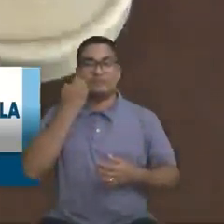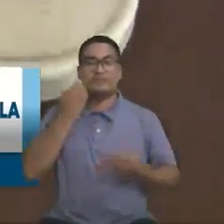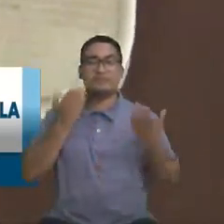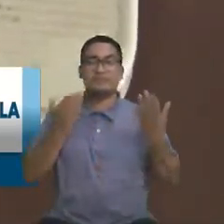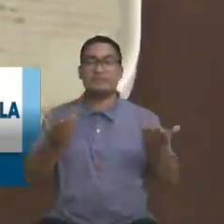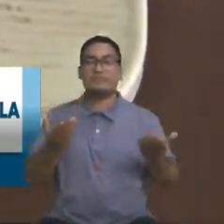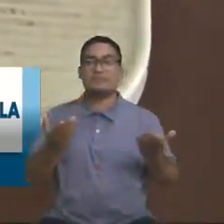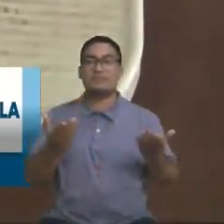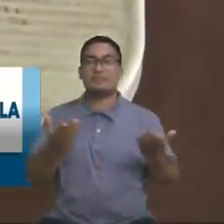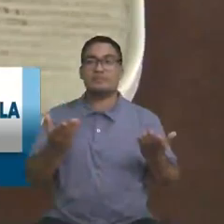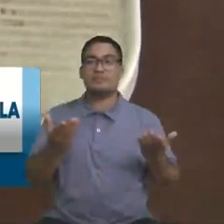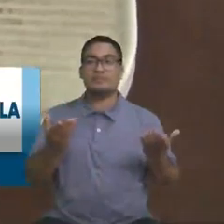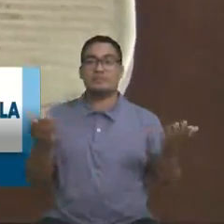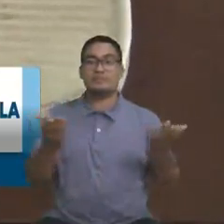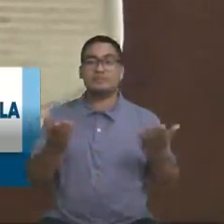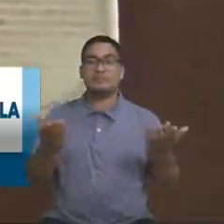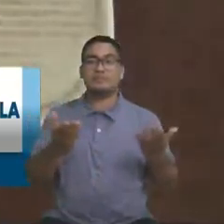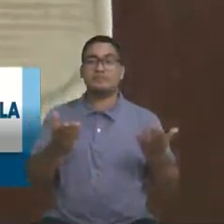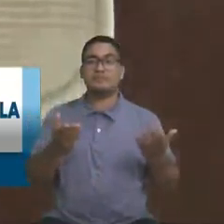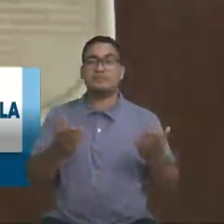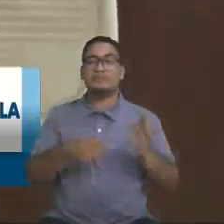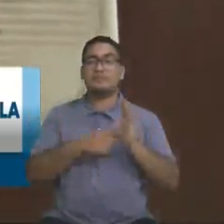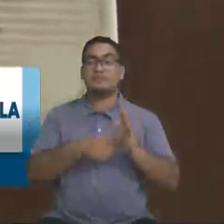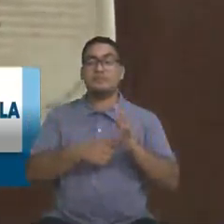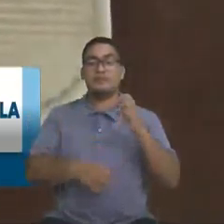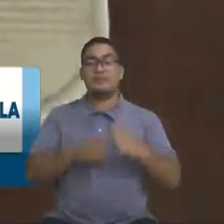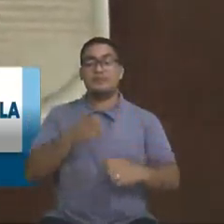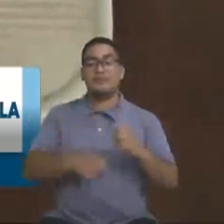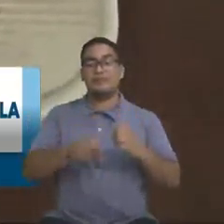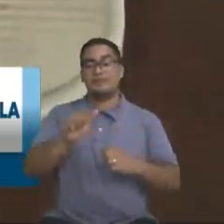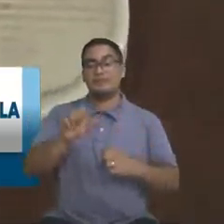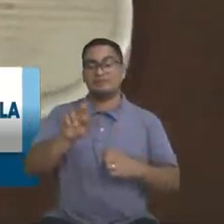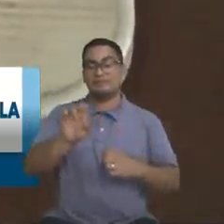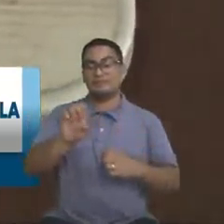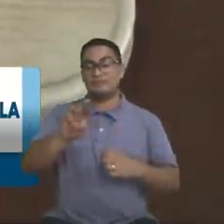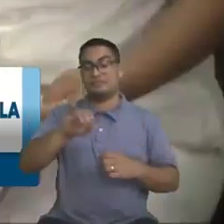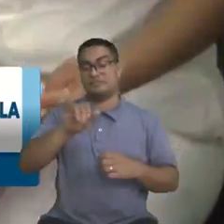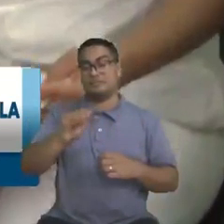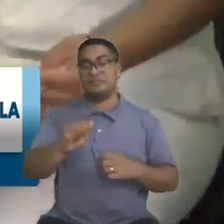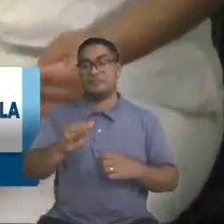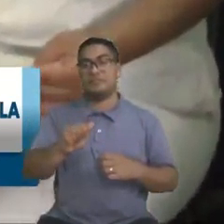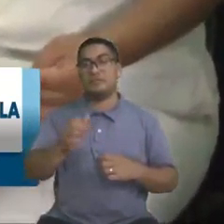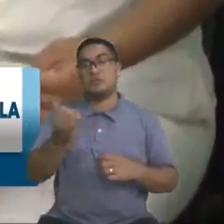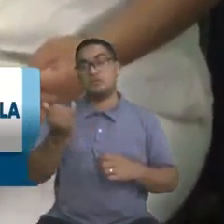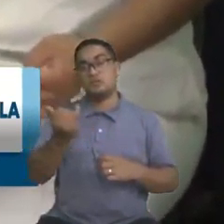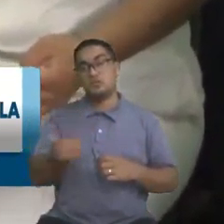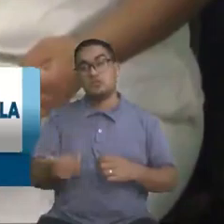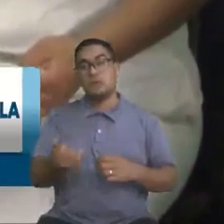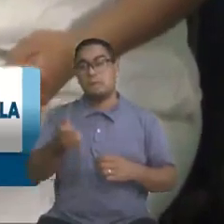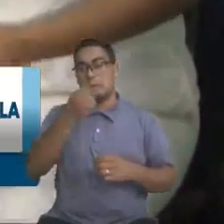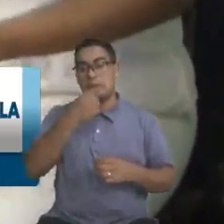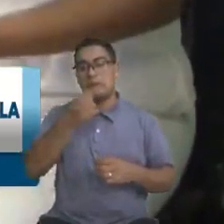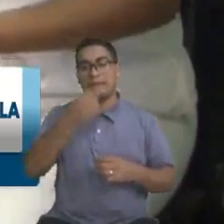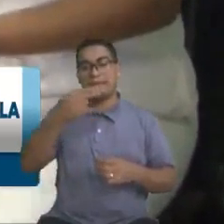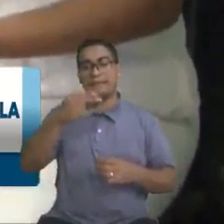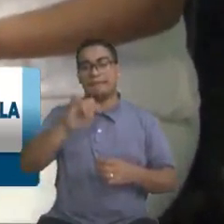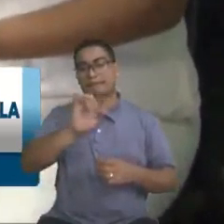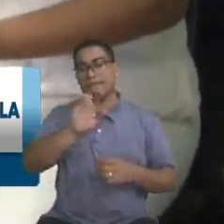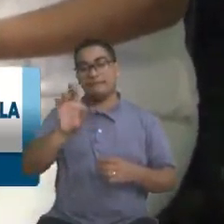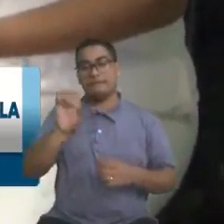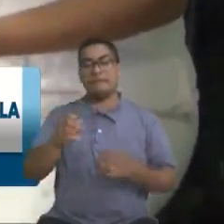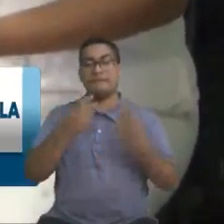alimentos naturales, no hace falta darle vitamina. La vitamina o el hierro, por eso le decía, depende si